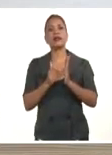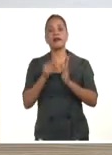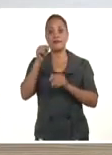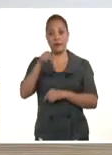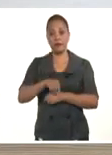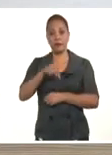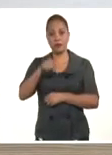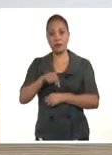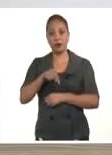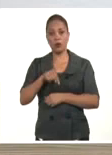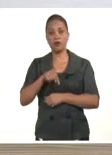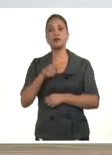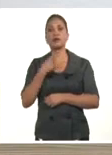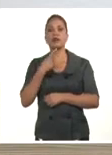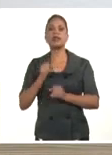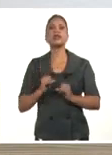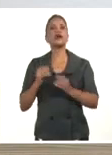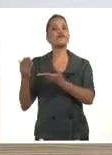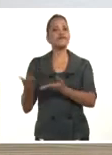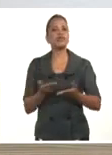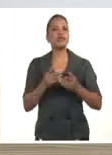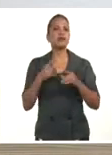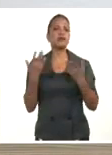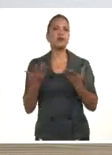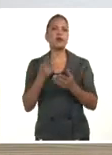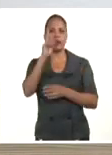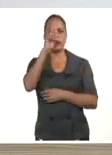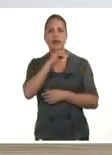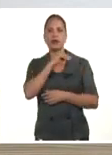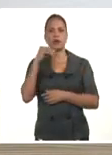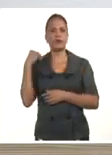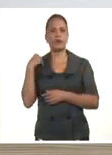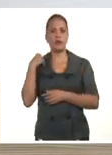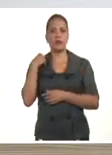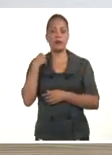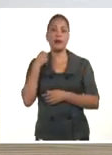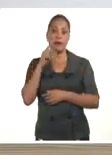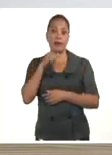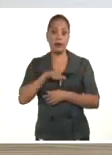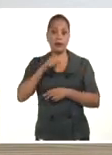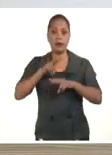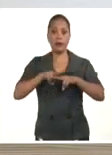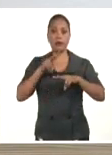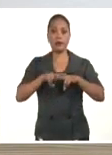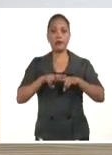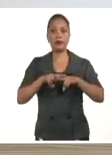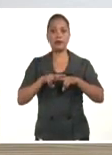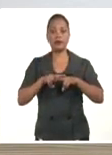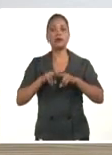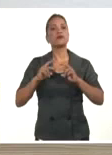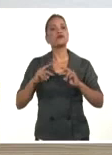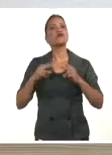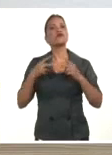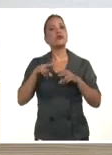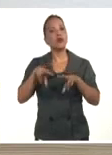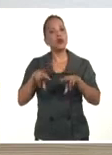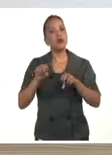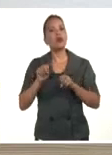hoy se recibió en el Instituto de Medicina Legal en La Habana un nuevo fallecido